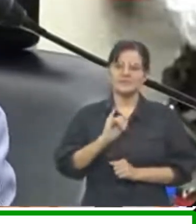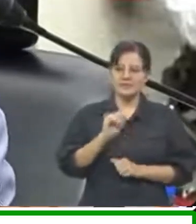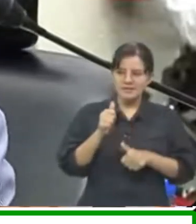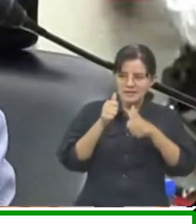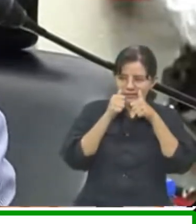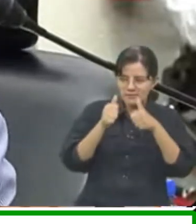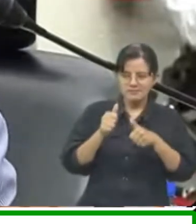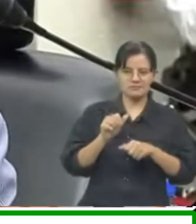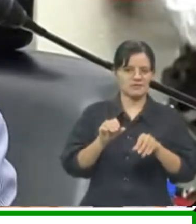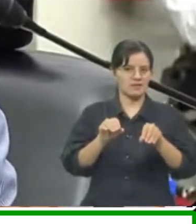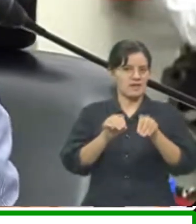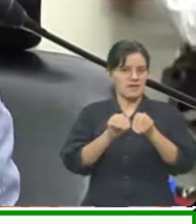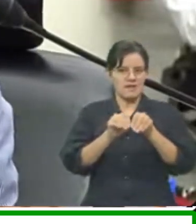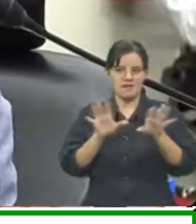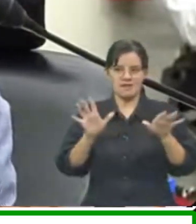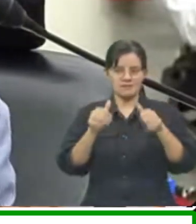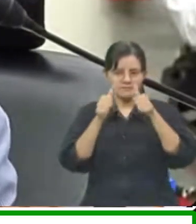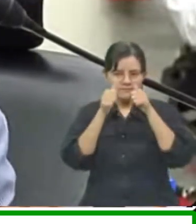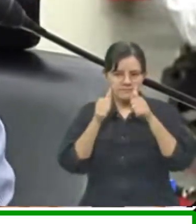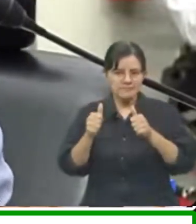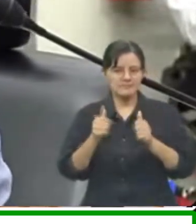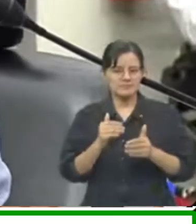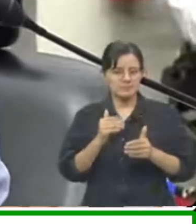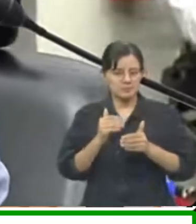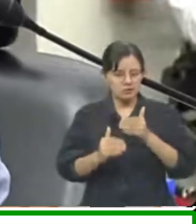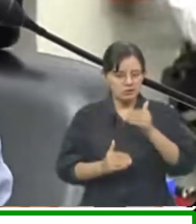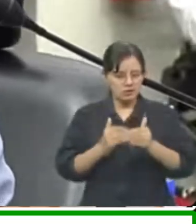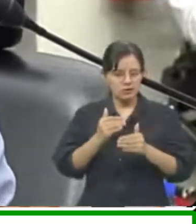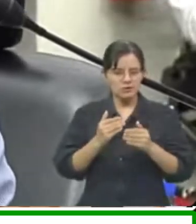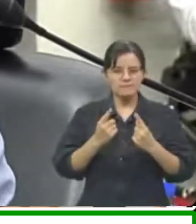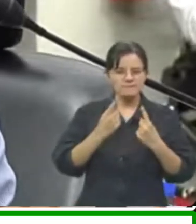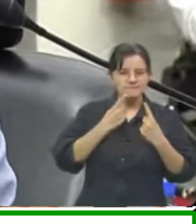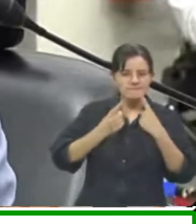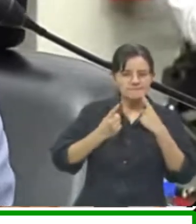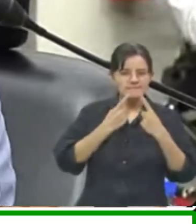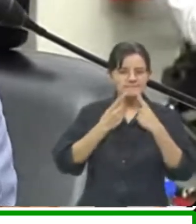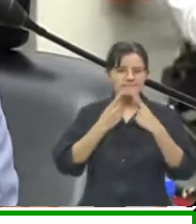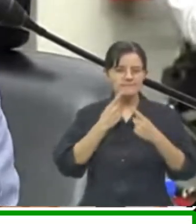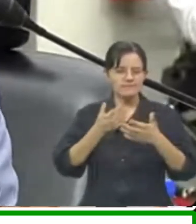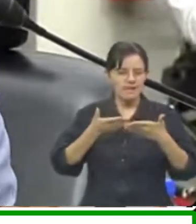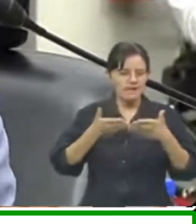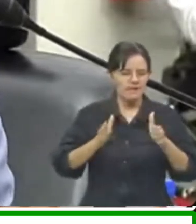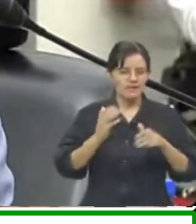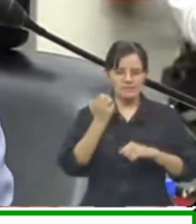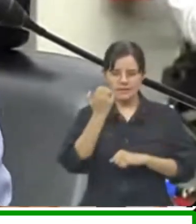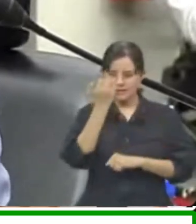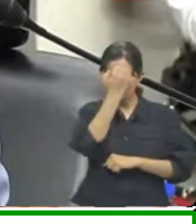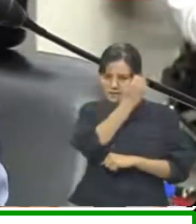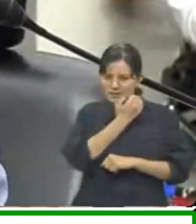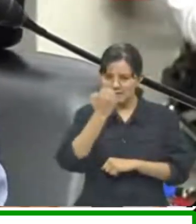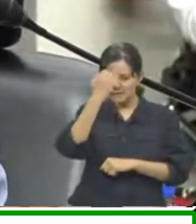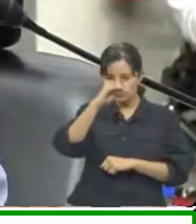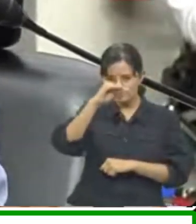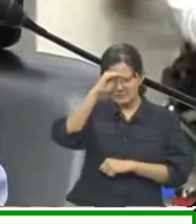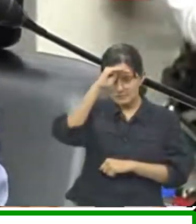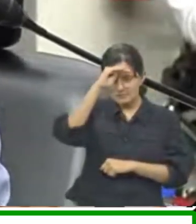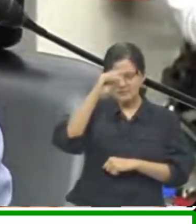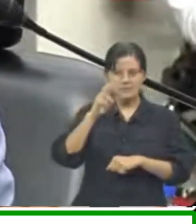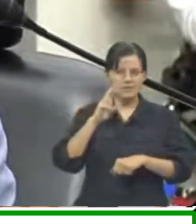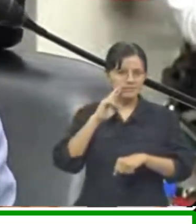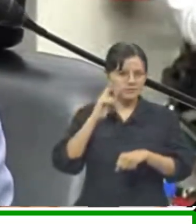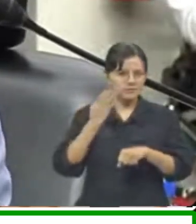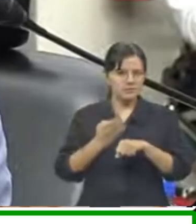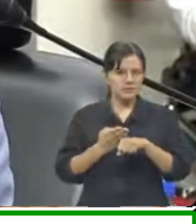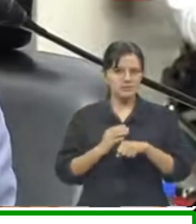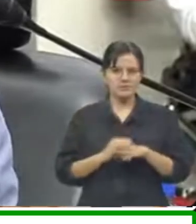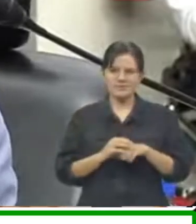alguna. Sí, con procesos de parlamento abierto, con análisis, con reflexión, con responsabilidad,